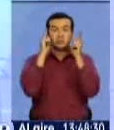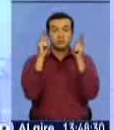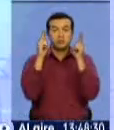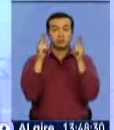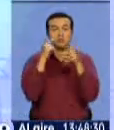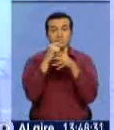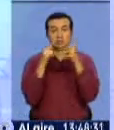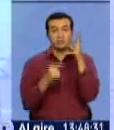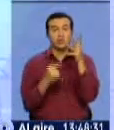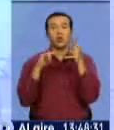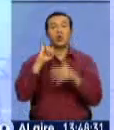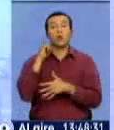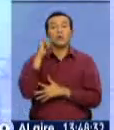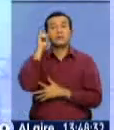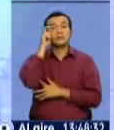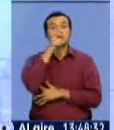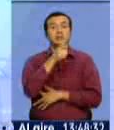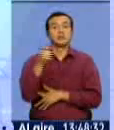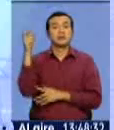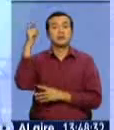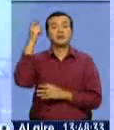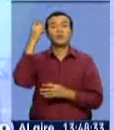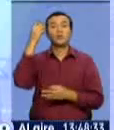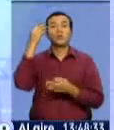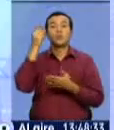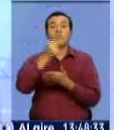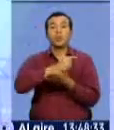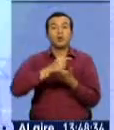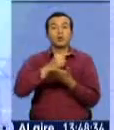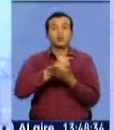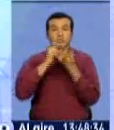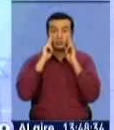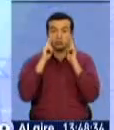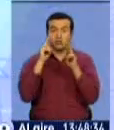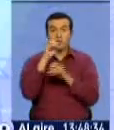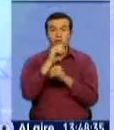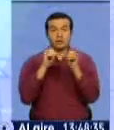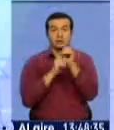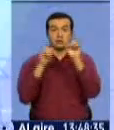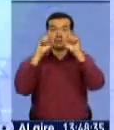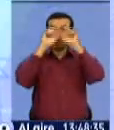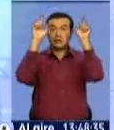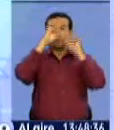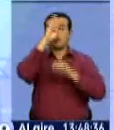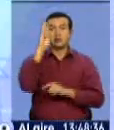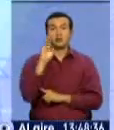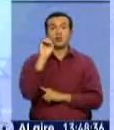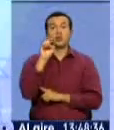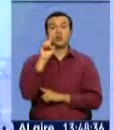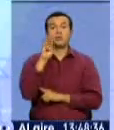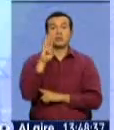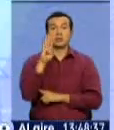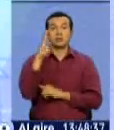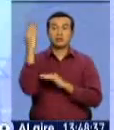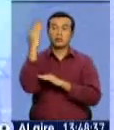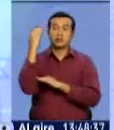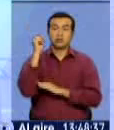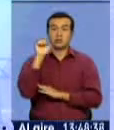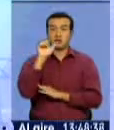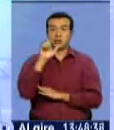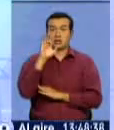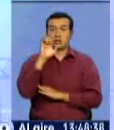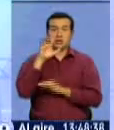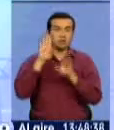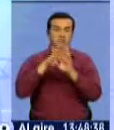otros detalles. Este jueves la Fiscalía del Guayas efectuó el reconocimiento de las oficinas de Odebrecht en Guayaquil y de Televisión Satelital como parte de